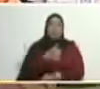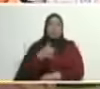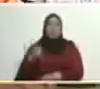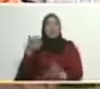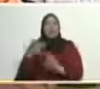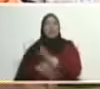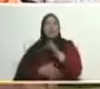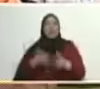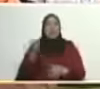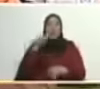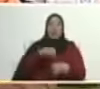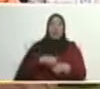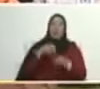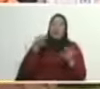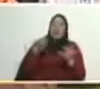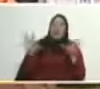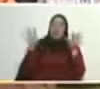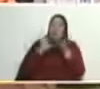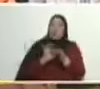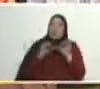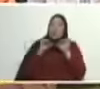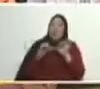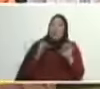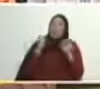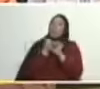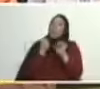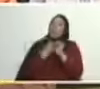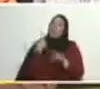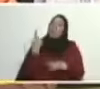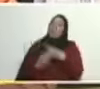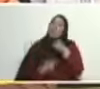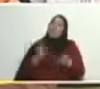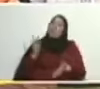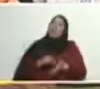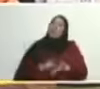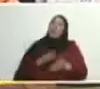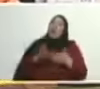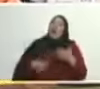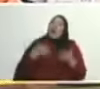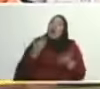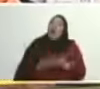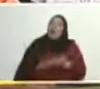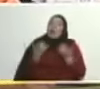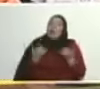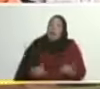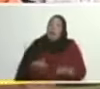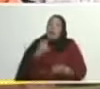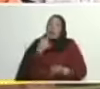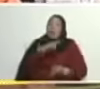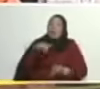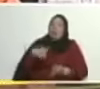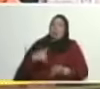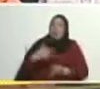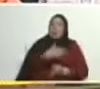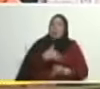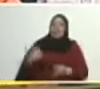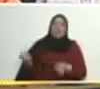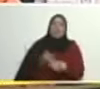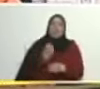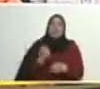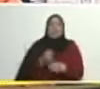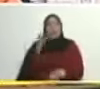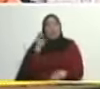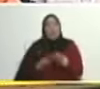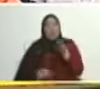las sesiones de las Naciones Unidas y continuaremos haciéndolo hasta que estas sanciones sean levantadas. Creemos que las sanciones son